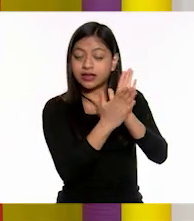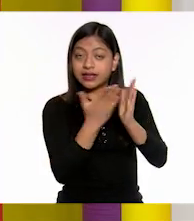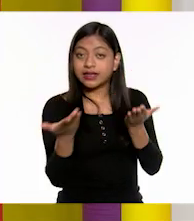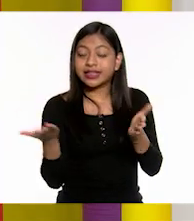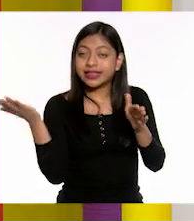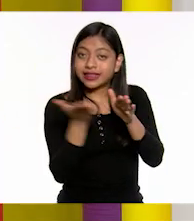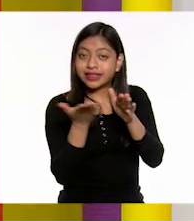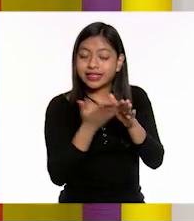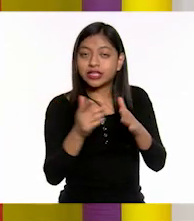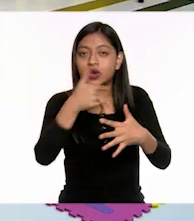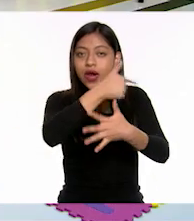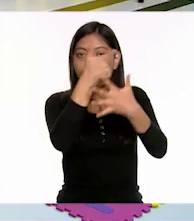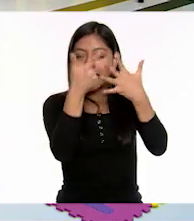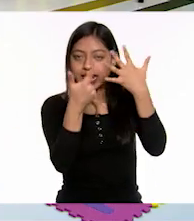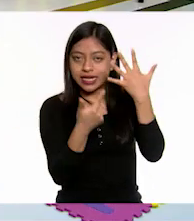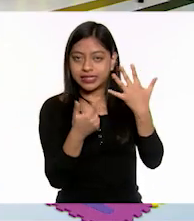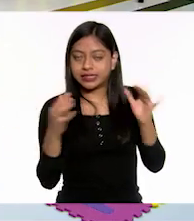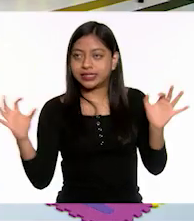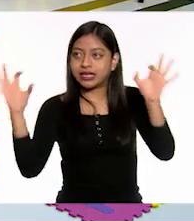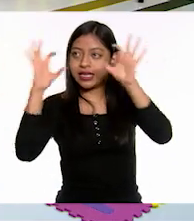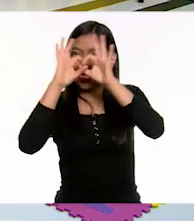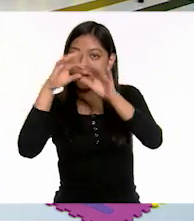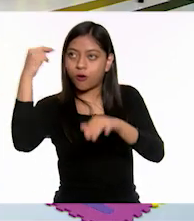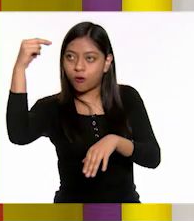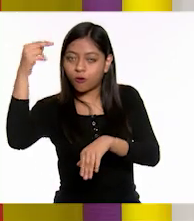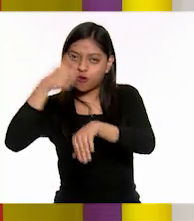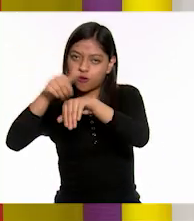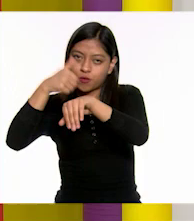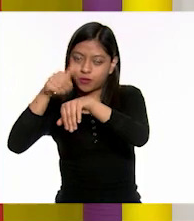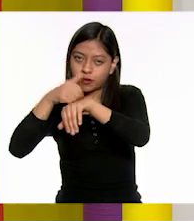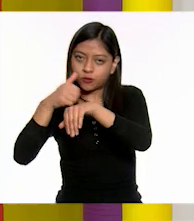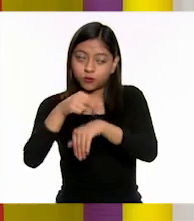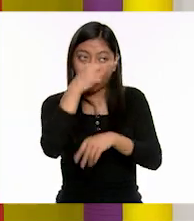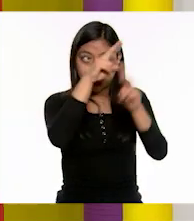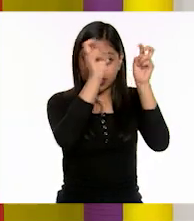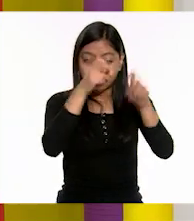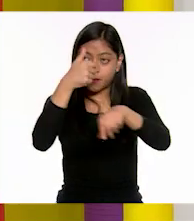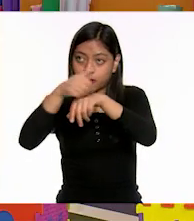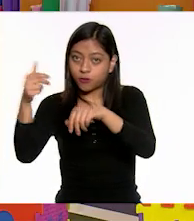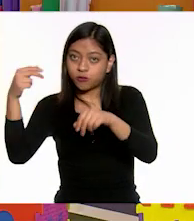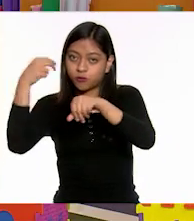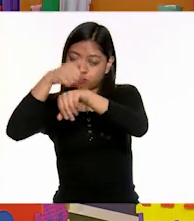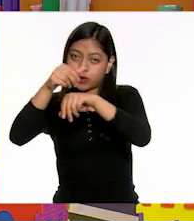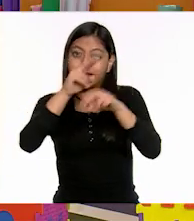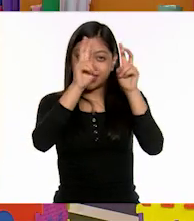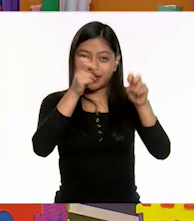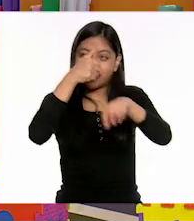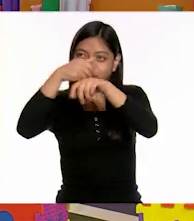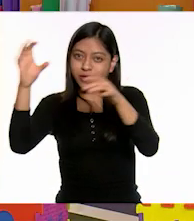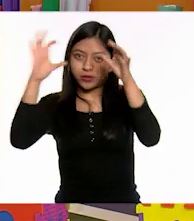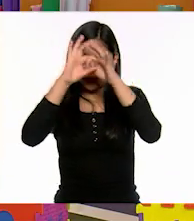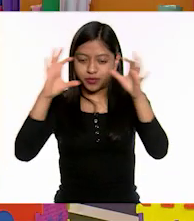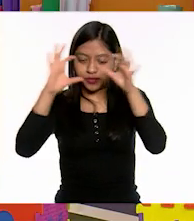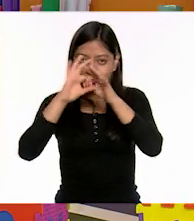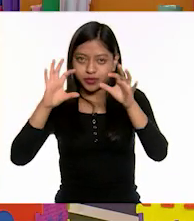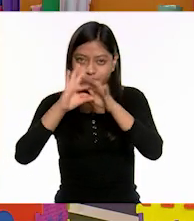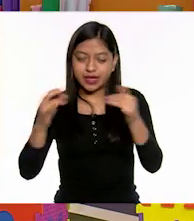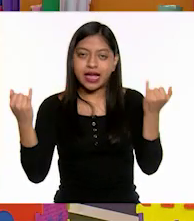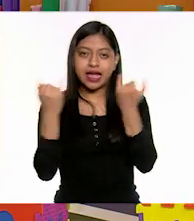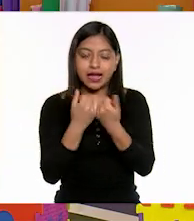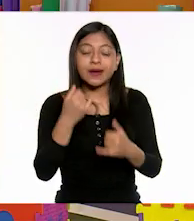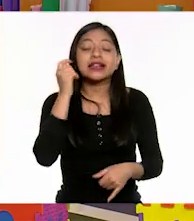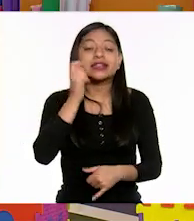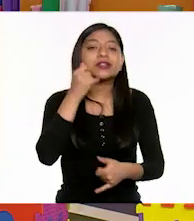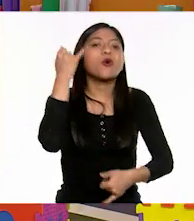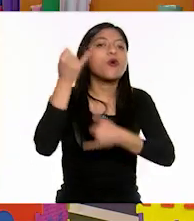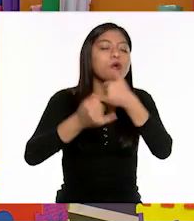índice el índice muy una contraportada una contraportada y en el contenido pues todos los los textos que